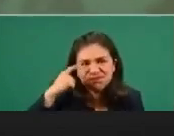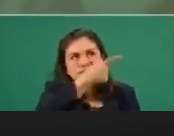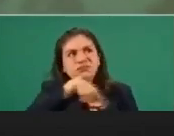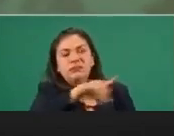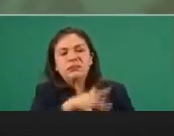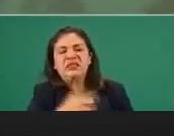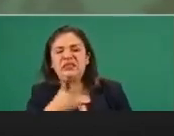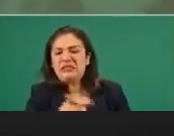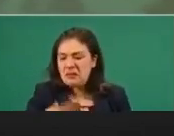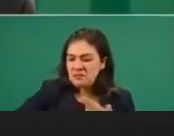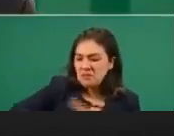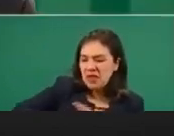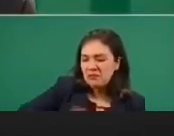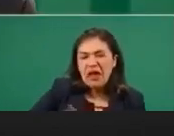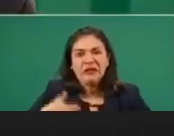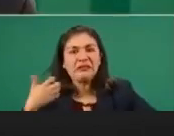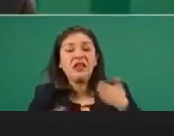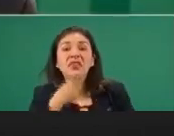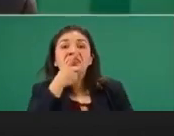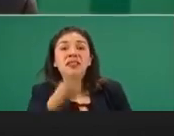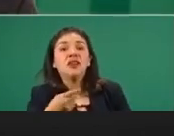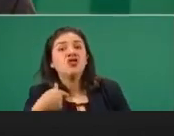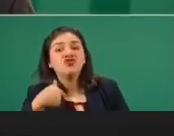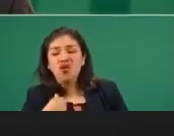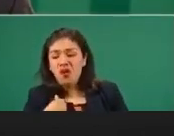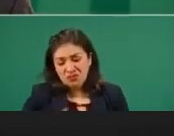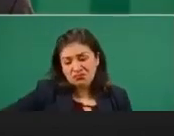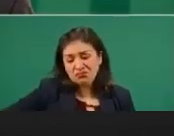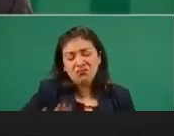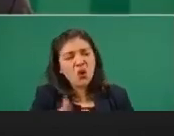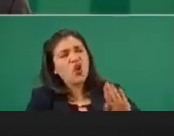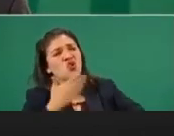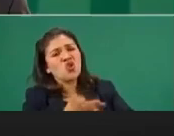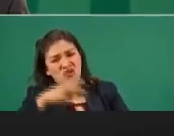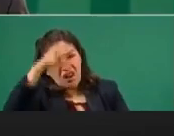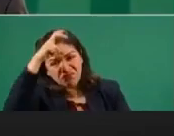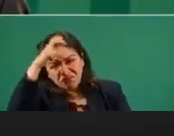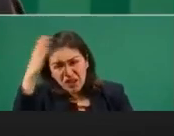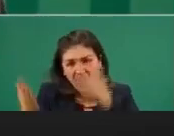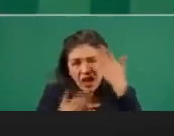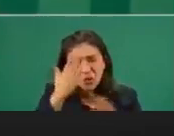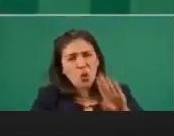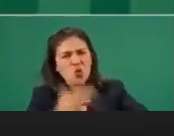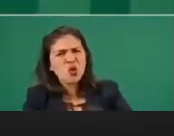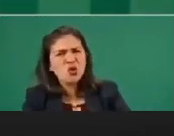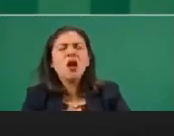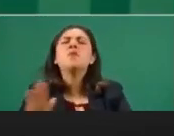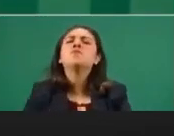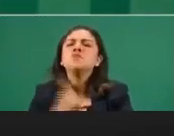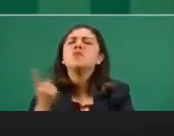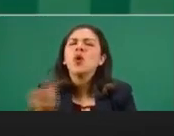adversarios dicen que somos antiintelectuales, porque pues ya